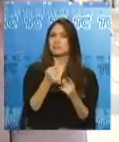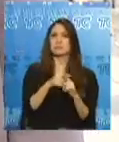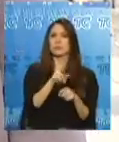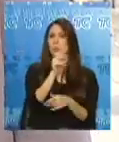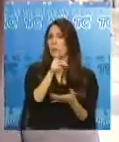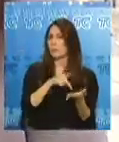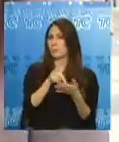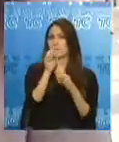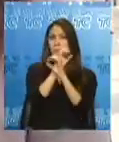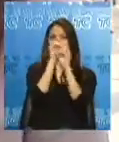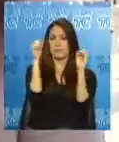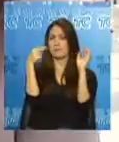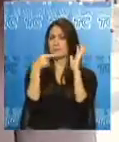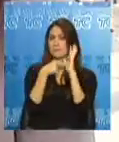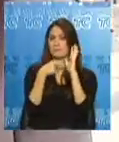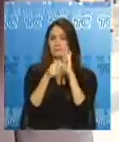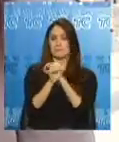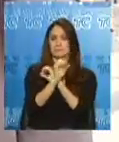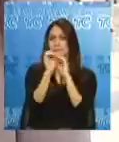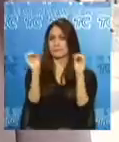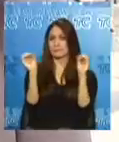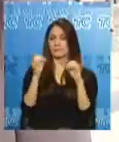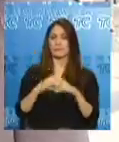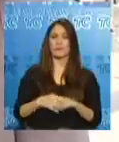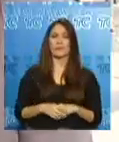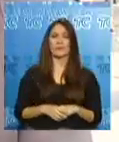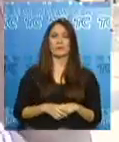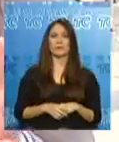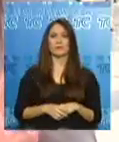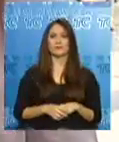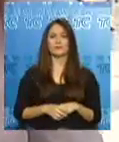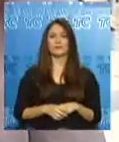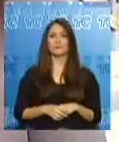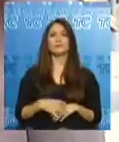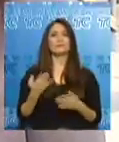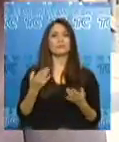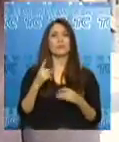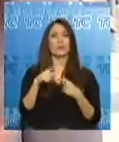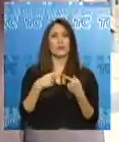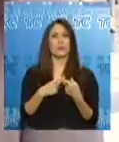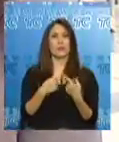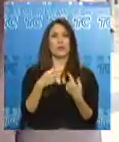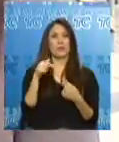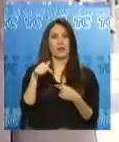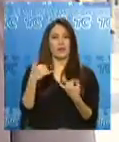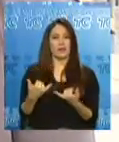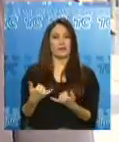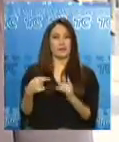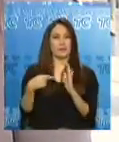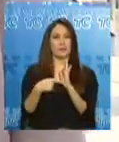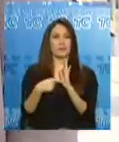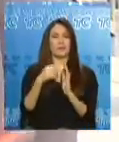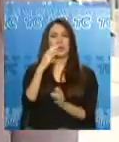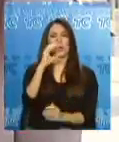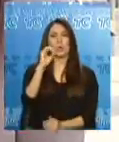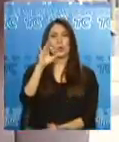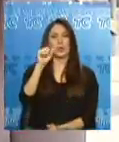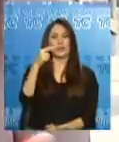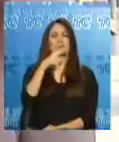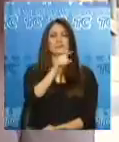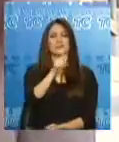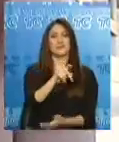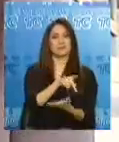pagar absolutamente ningún impuesto. Con el impuesto que se encuentra en este momento en el COTAT, sí